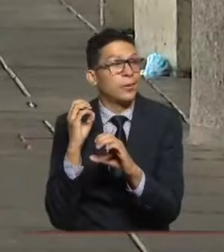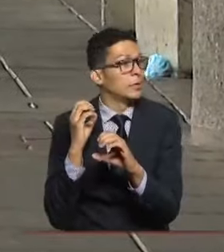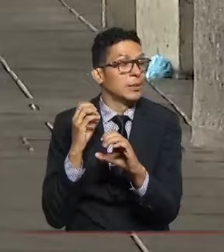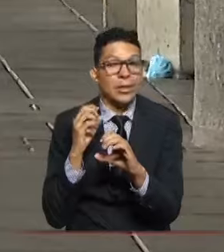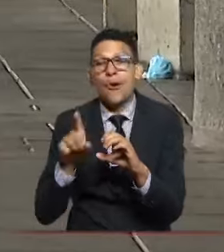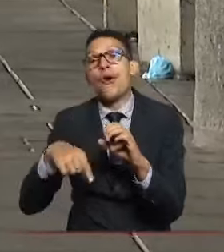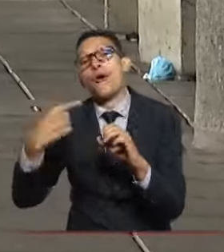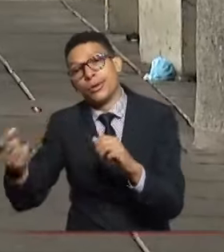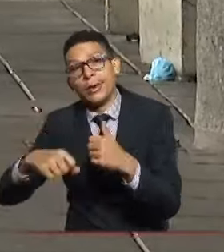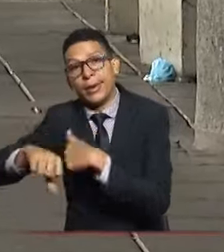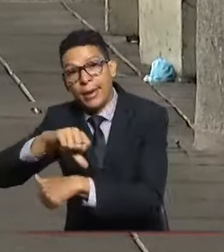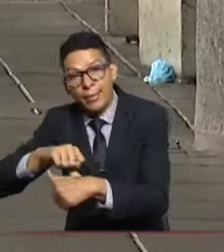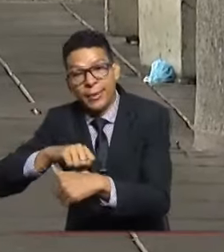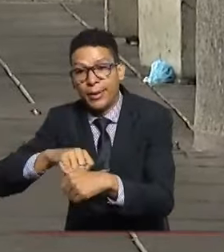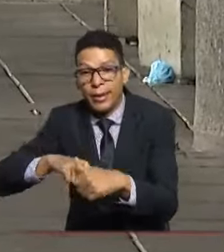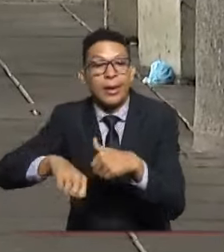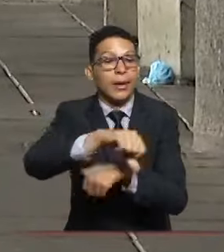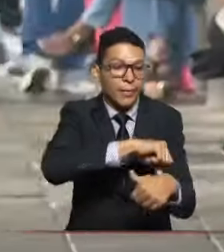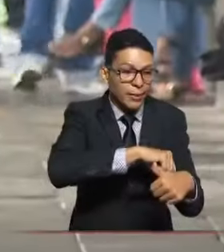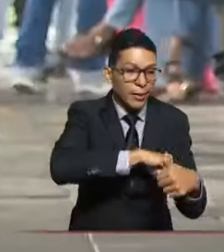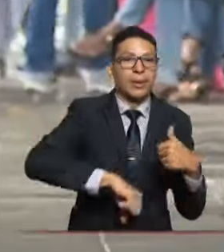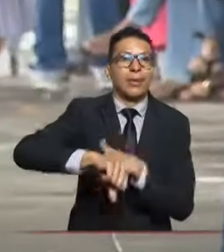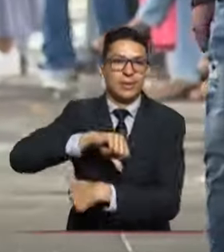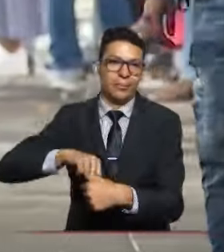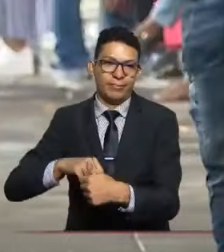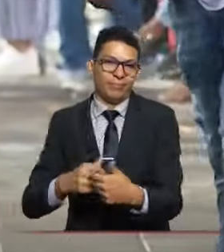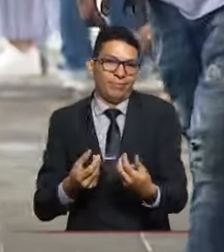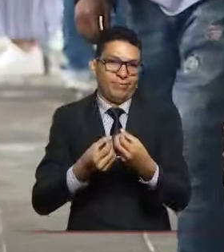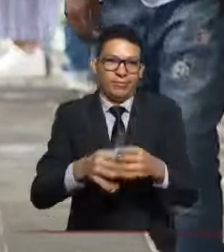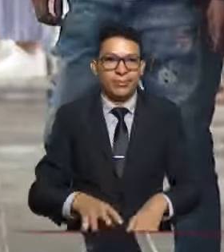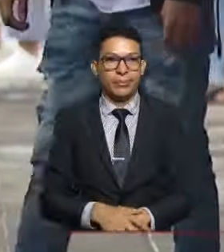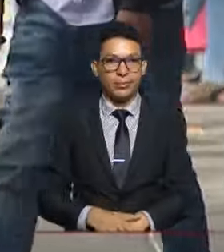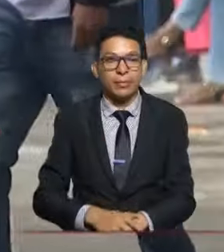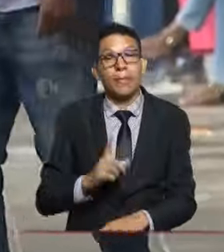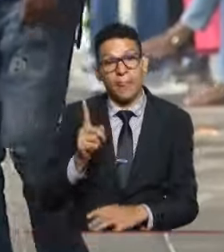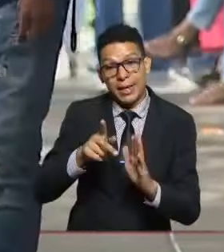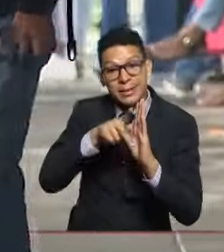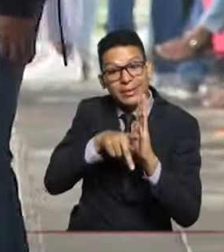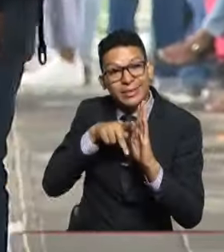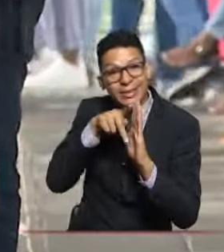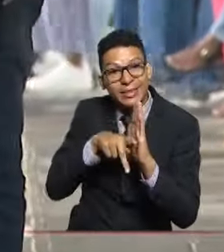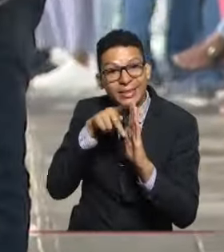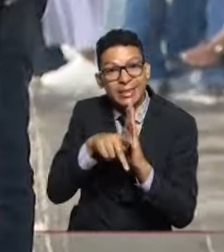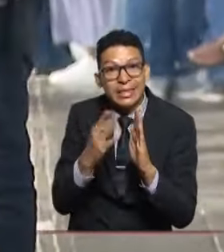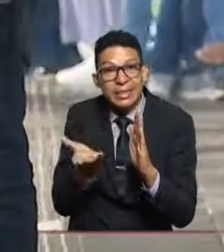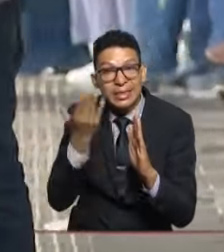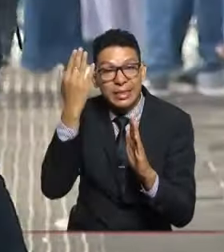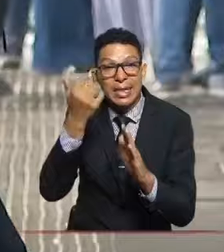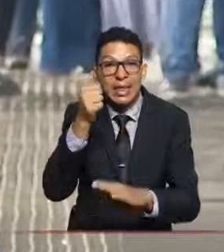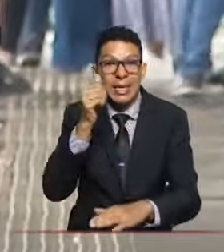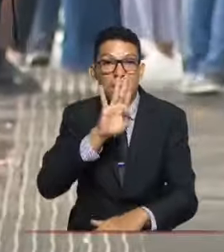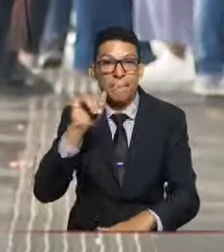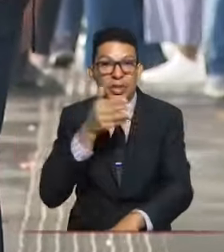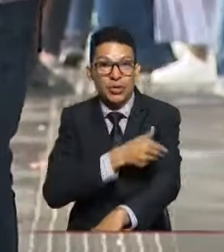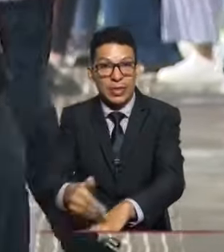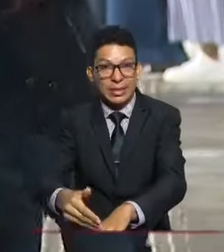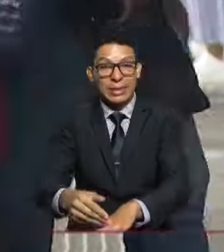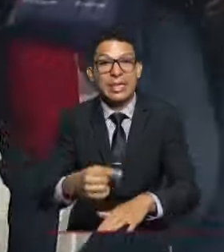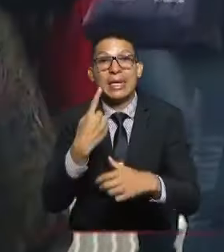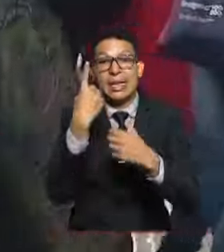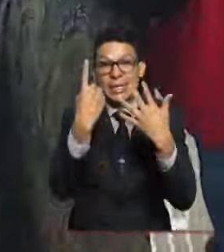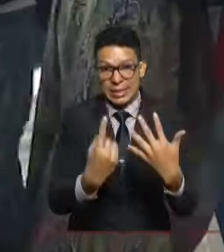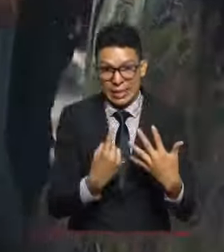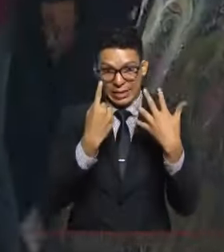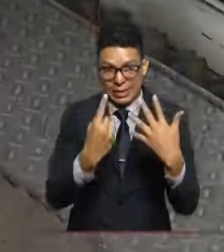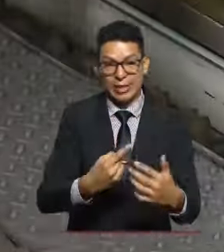eficiente. La alcaldía destacó la sostenibilidad que aportará el tren de cercanías, un proyecto que demanda 10 billones de pesos y 6 años para su ejecución en